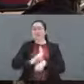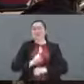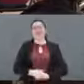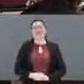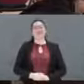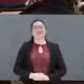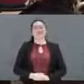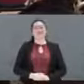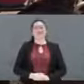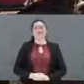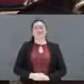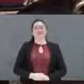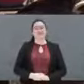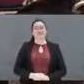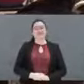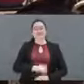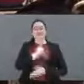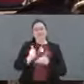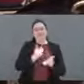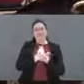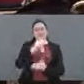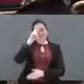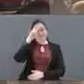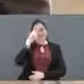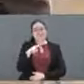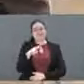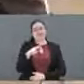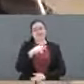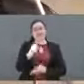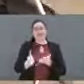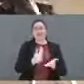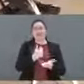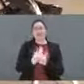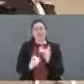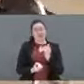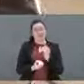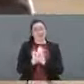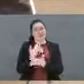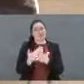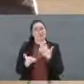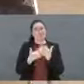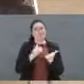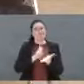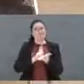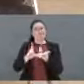Ciudad de México, ciudad innovadora y de derechos.